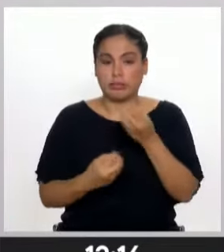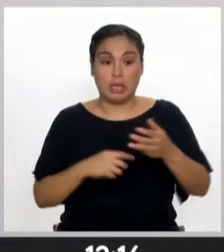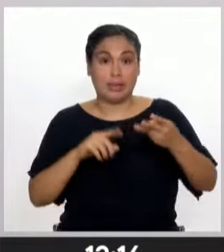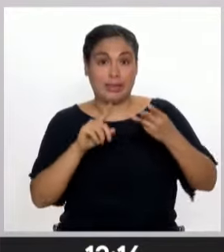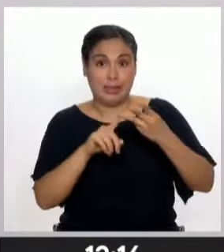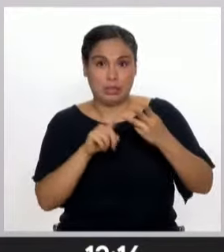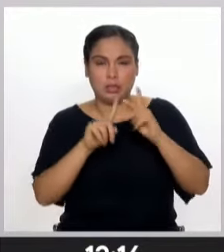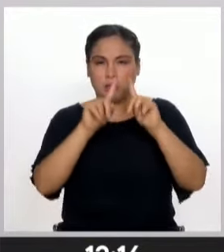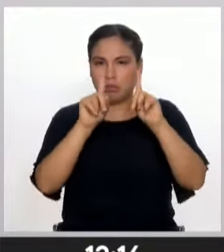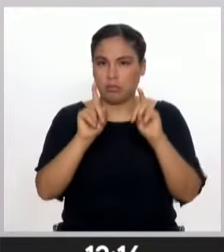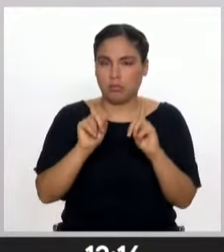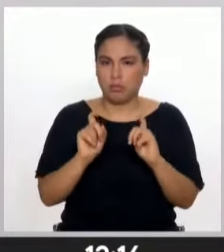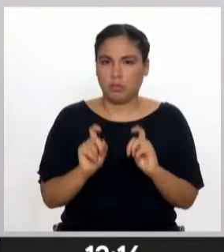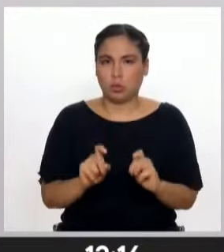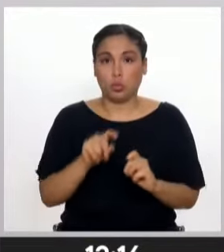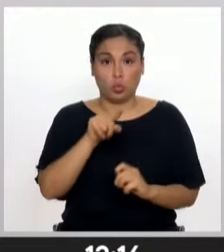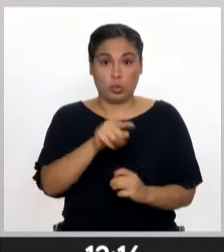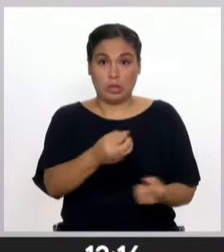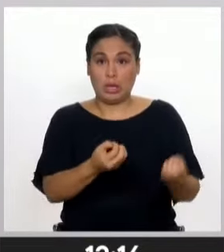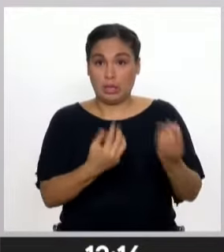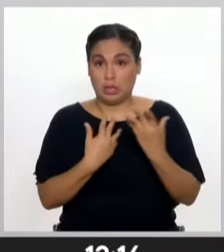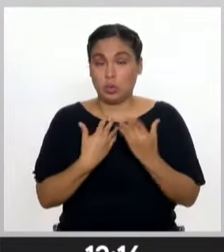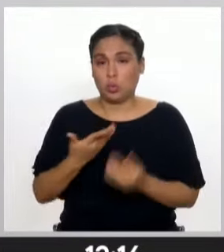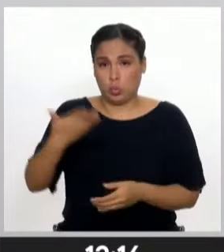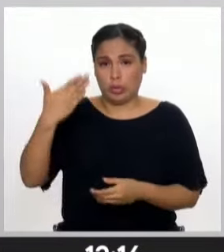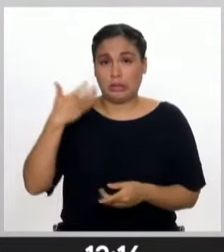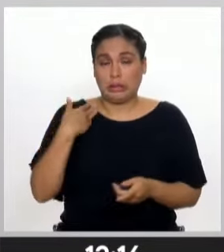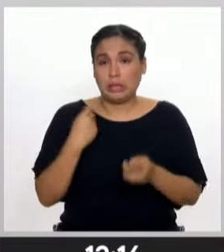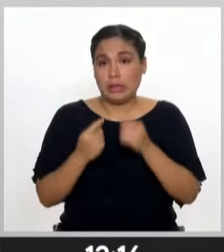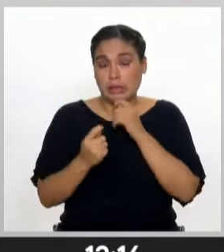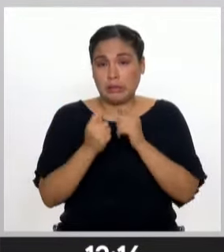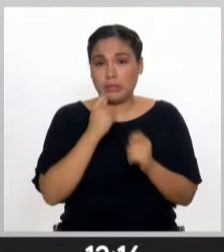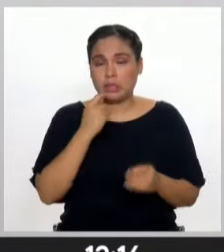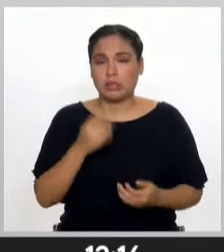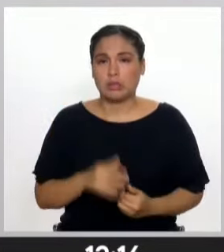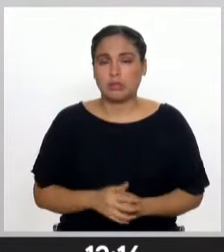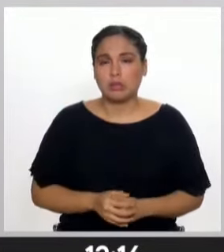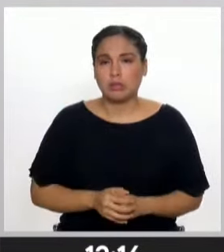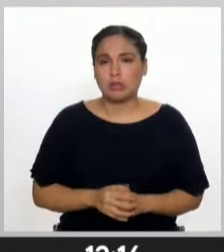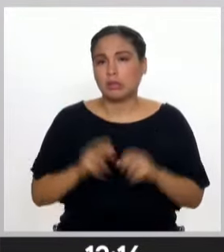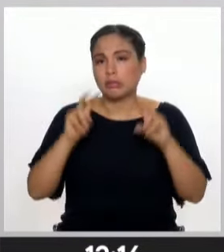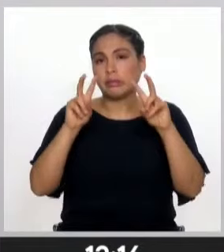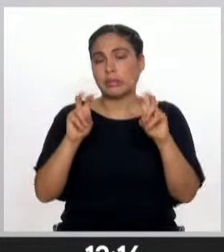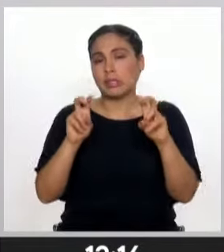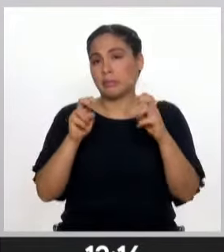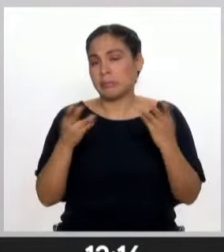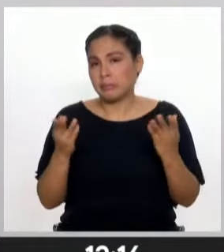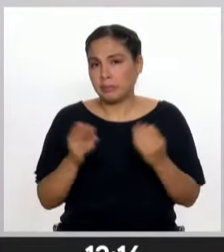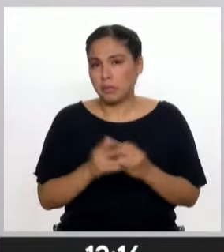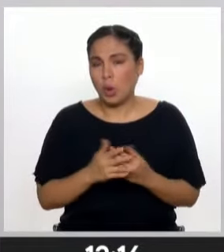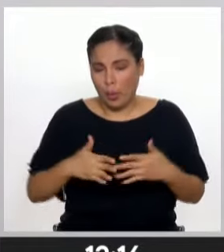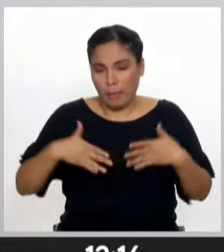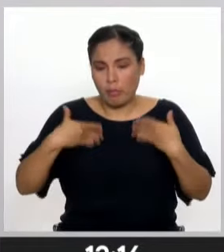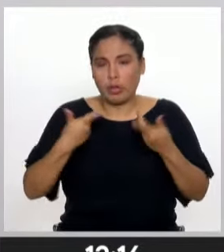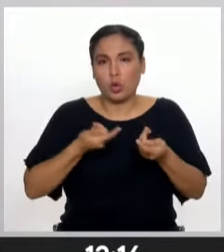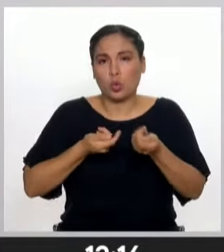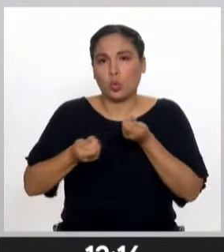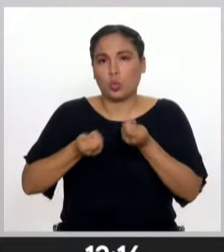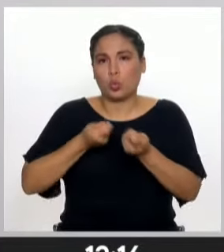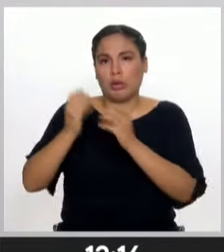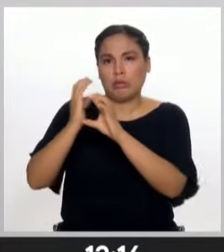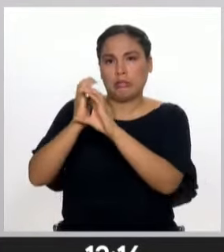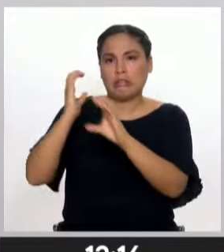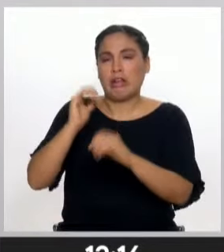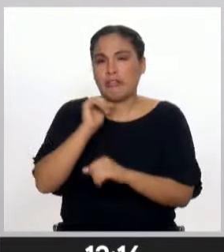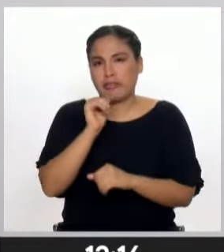usted ya ha señalado en una entrevista en el pasado que el tema de poder controlar el transporte